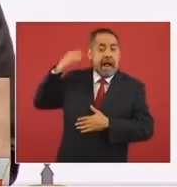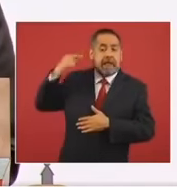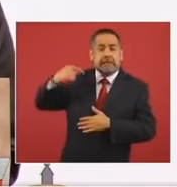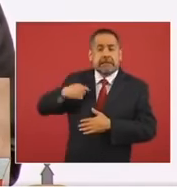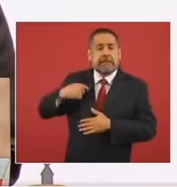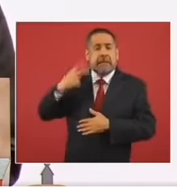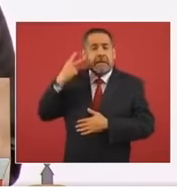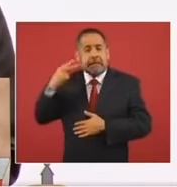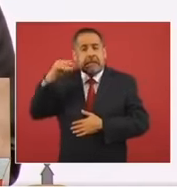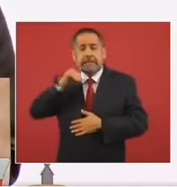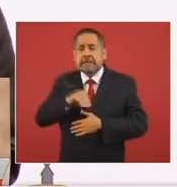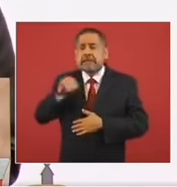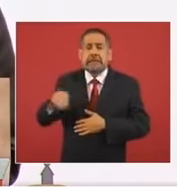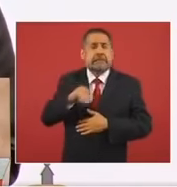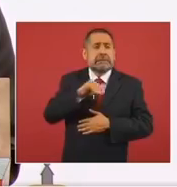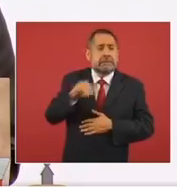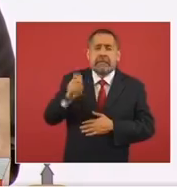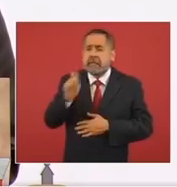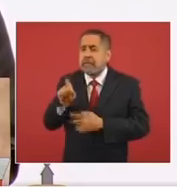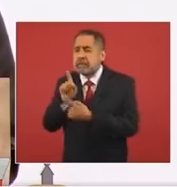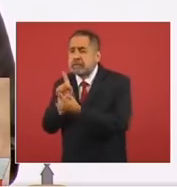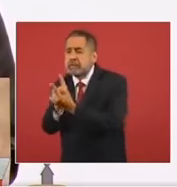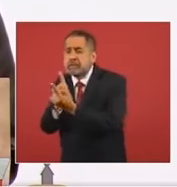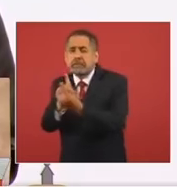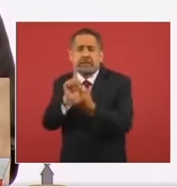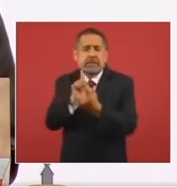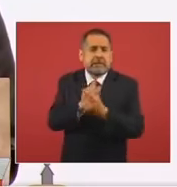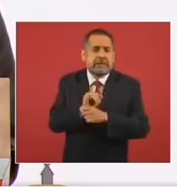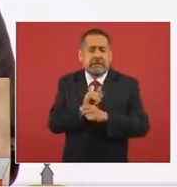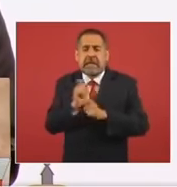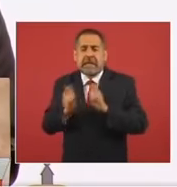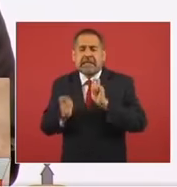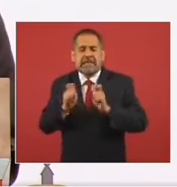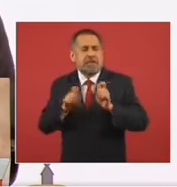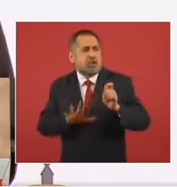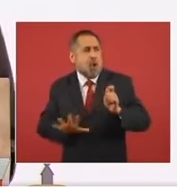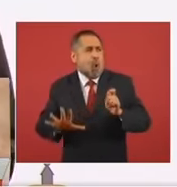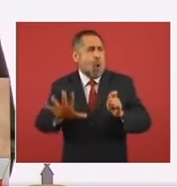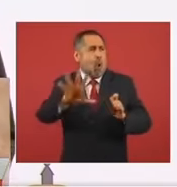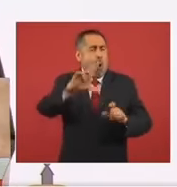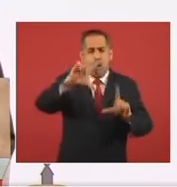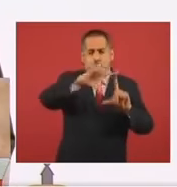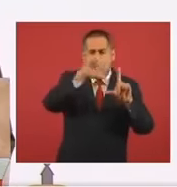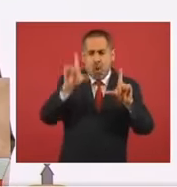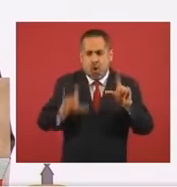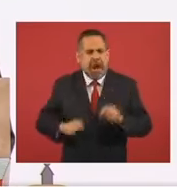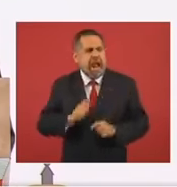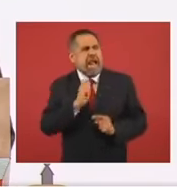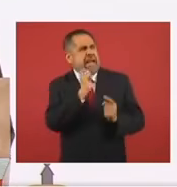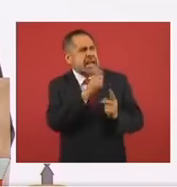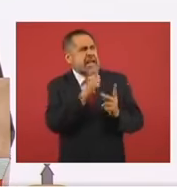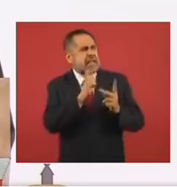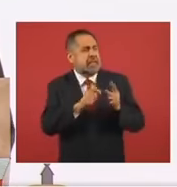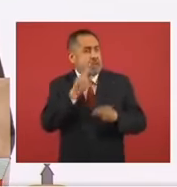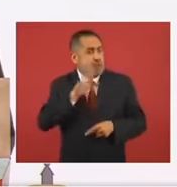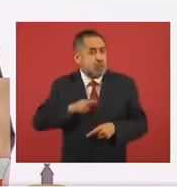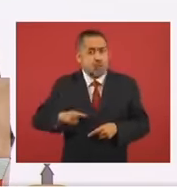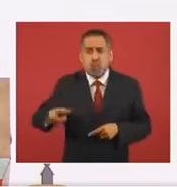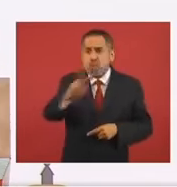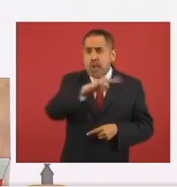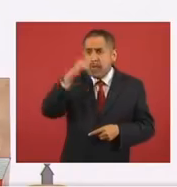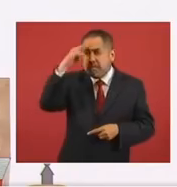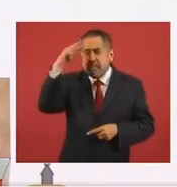¿no? Y el titular del Ejecutivo destacó que la austeridad y la cancelación de fideicomisos que se manejaban de manera deshonesta ha